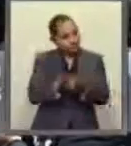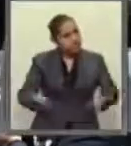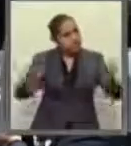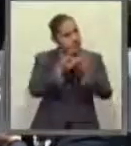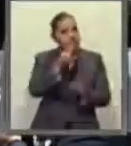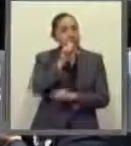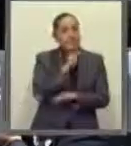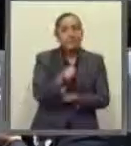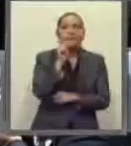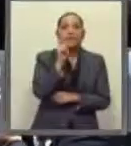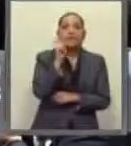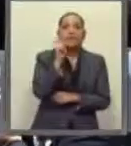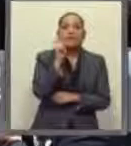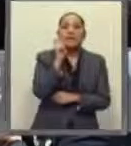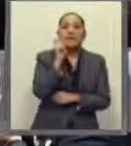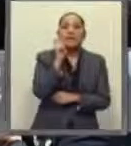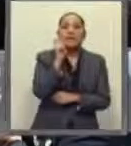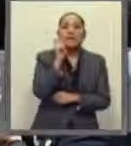la soberanía alimentaria